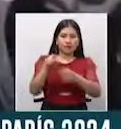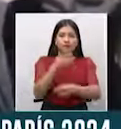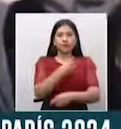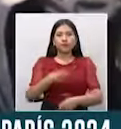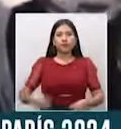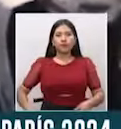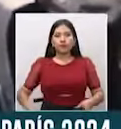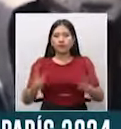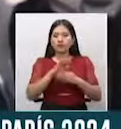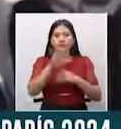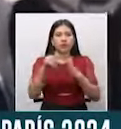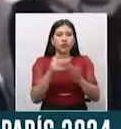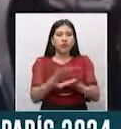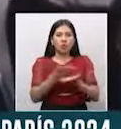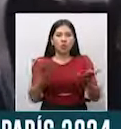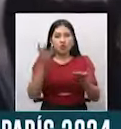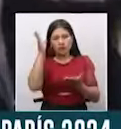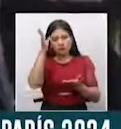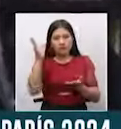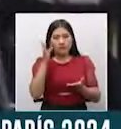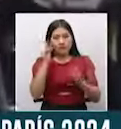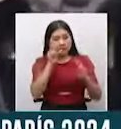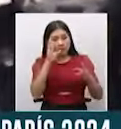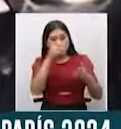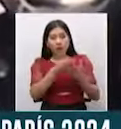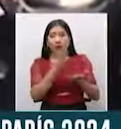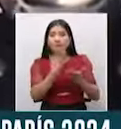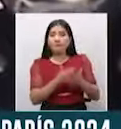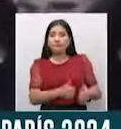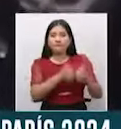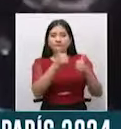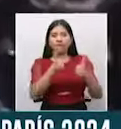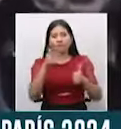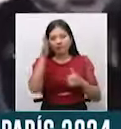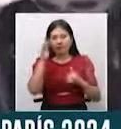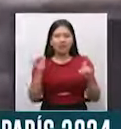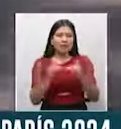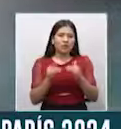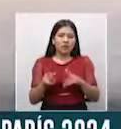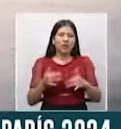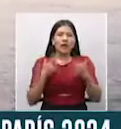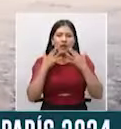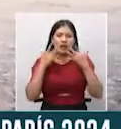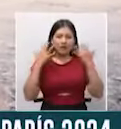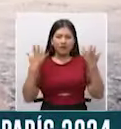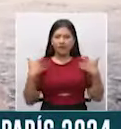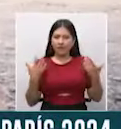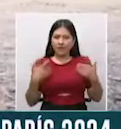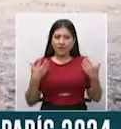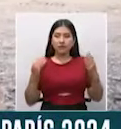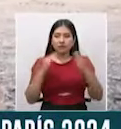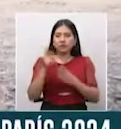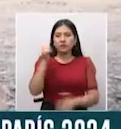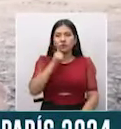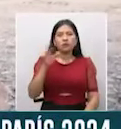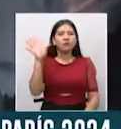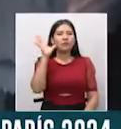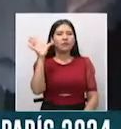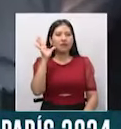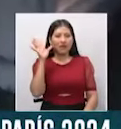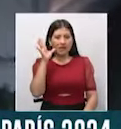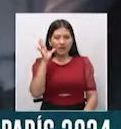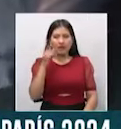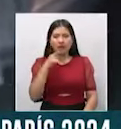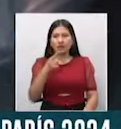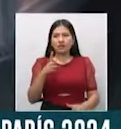Cualquier padre, ¿no?, cuando a su hijo le va bien, ¿no?, se alegra, ¿no? Él estaba feliz, ¿no? Doña Cristina Flores, madre de Héctor,